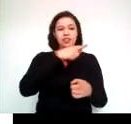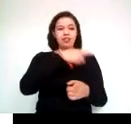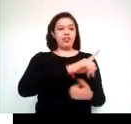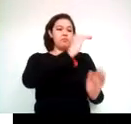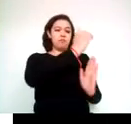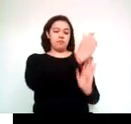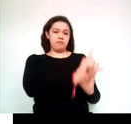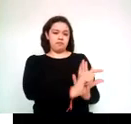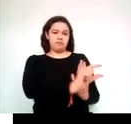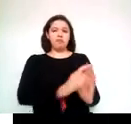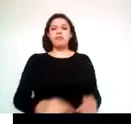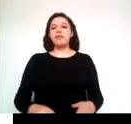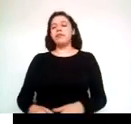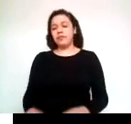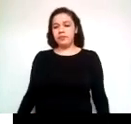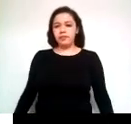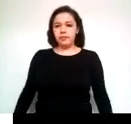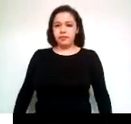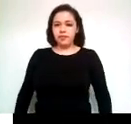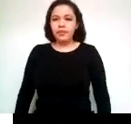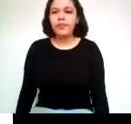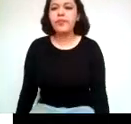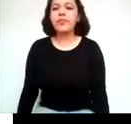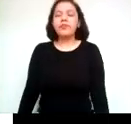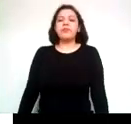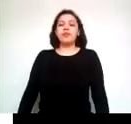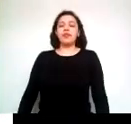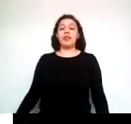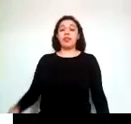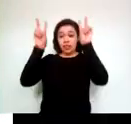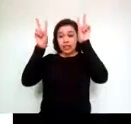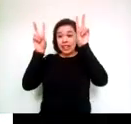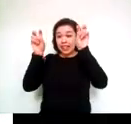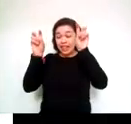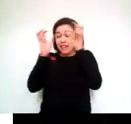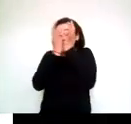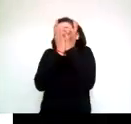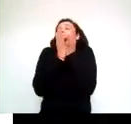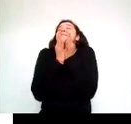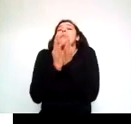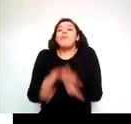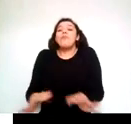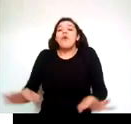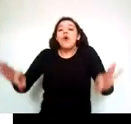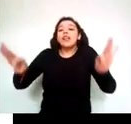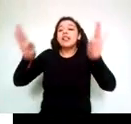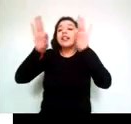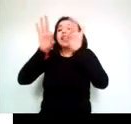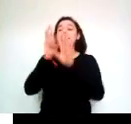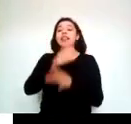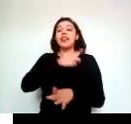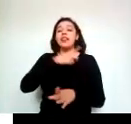trabajadores. Este tema sí se los pongo como algo muy, muy importante que deberemos evitar en todas